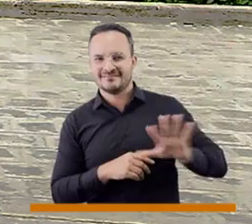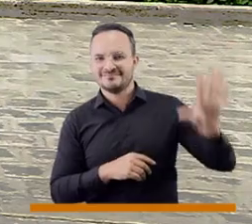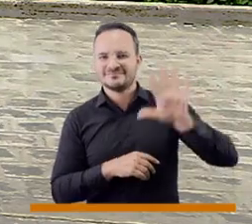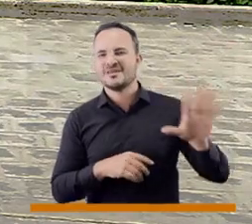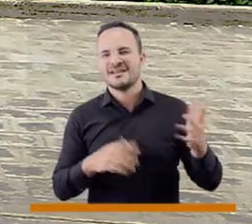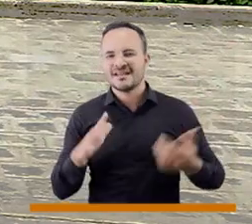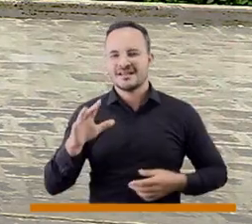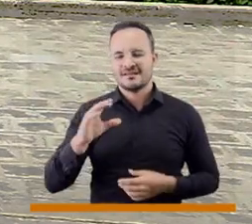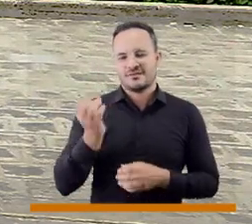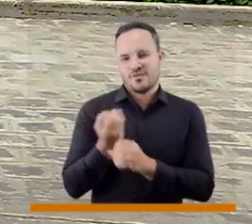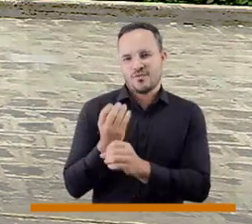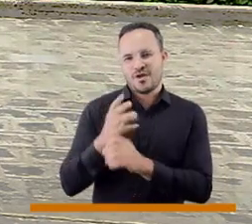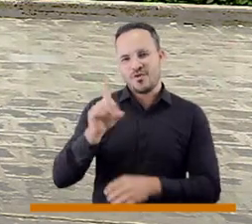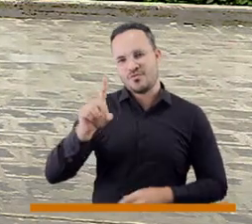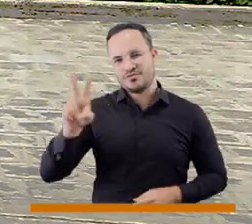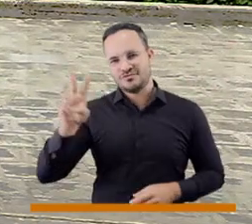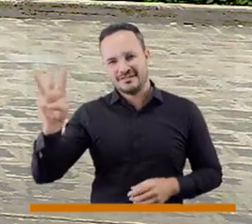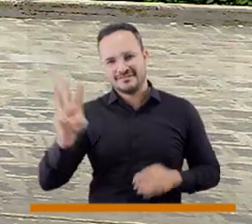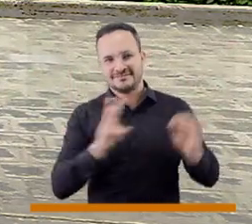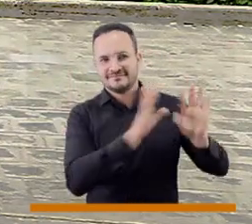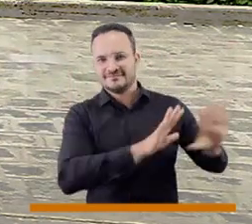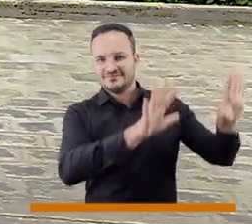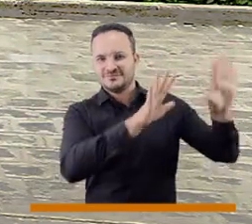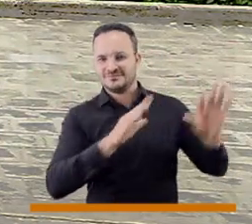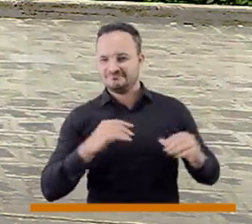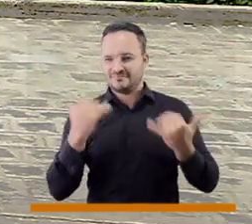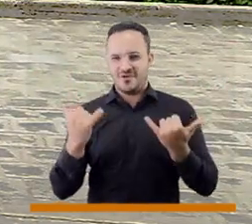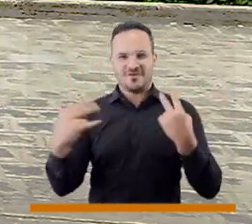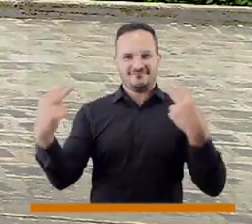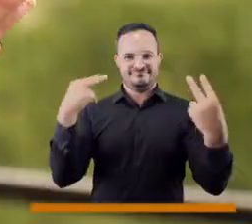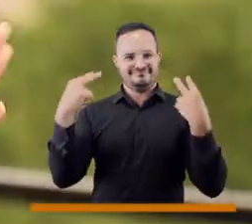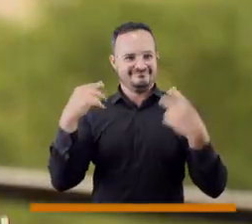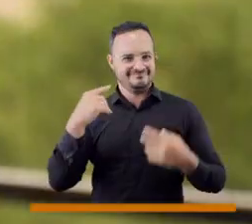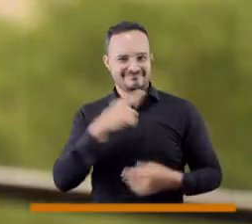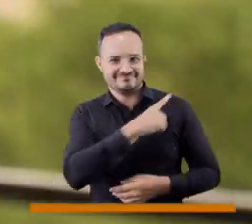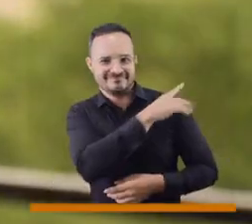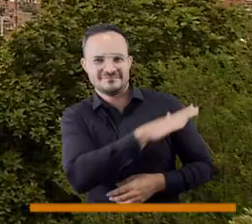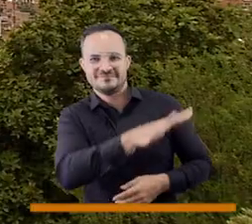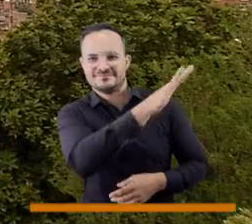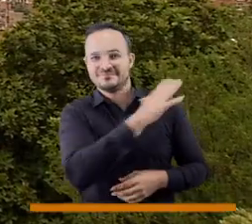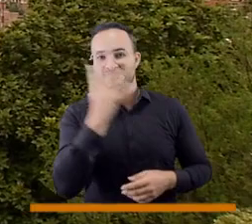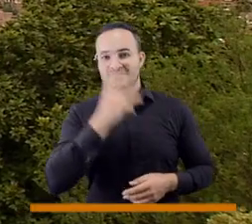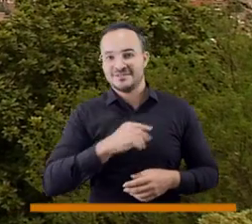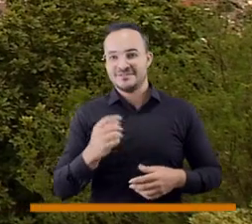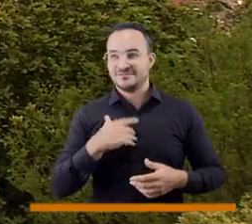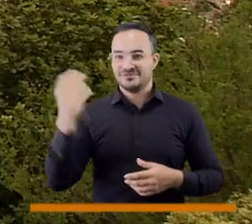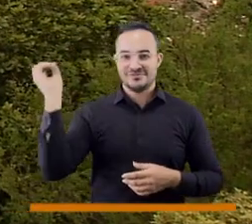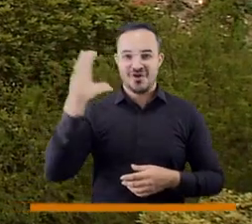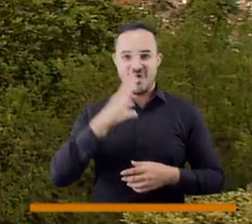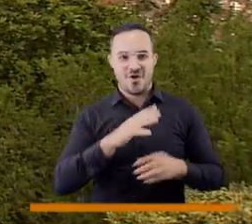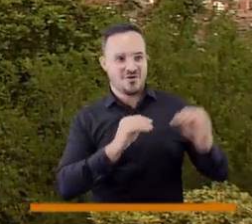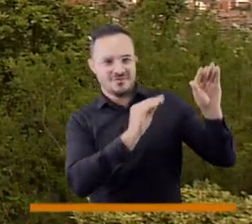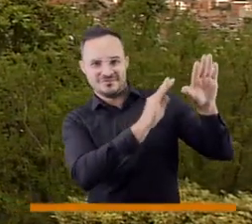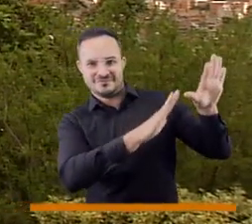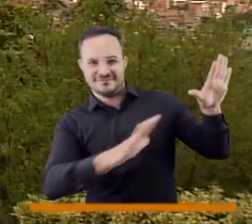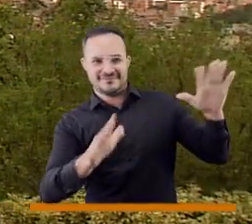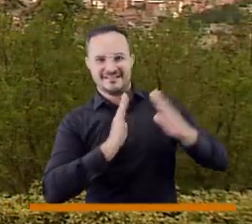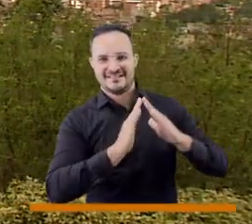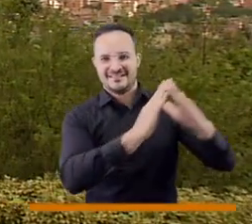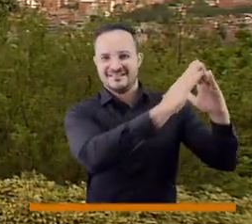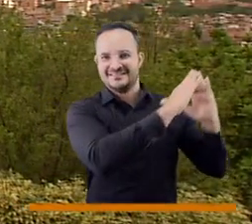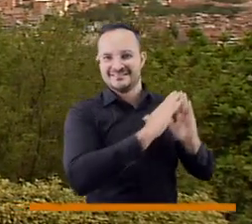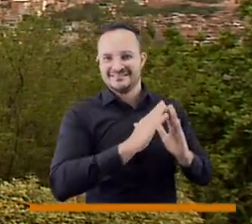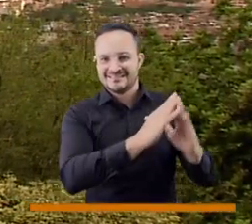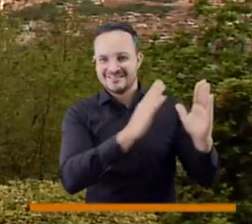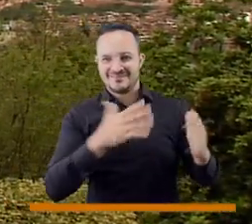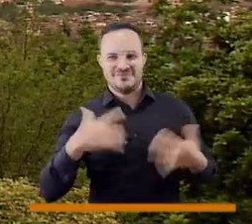nororiental, la comuna 1, 2 y 3 que está adornando este maravilloso paisaje, donde además vemos cómo caen los rayos del sol sobre